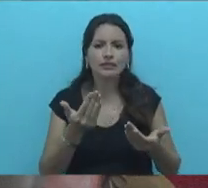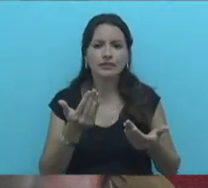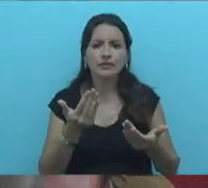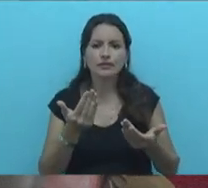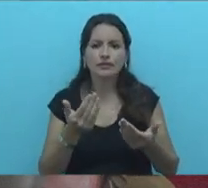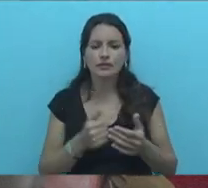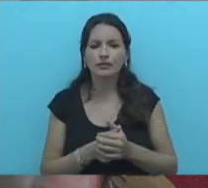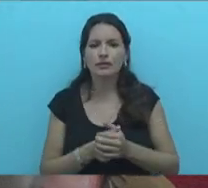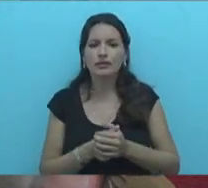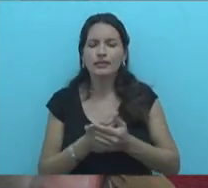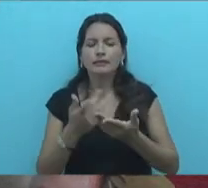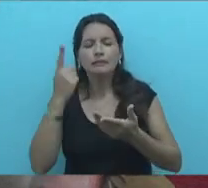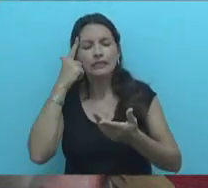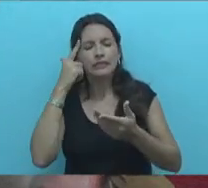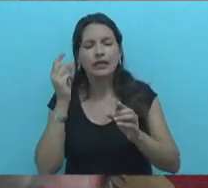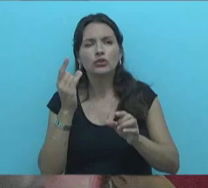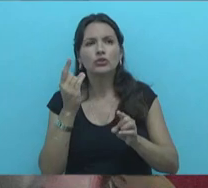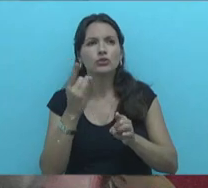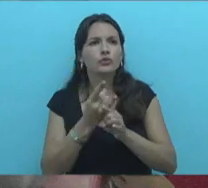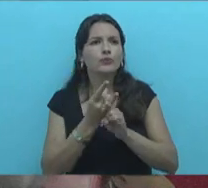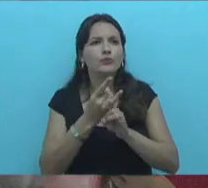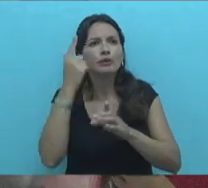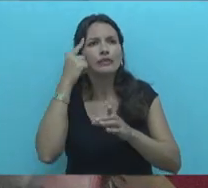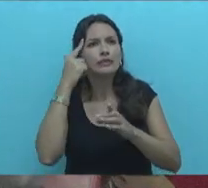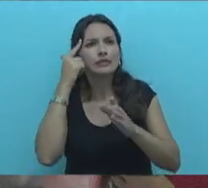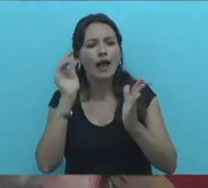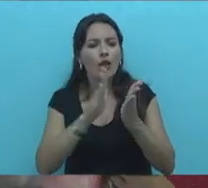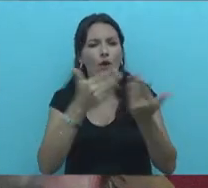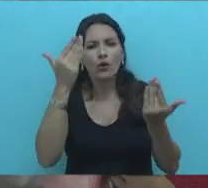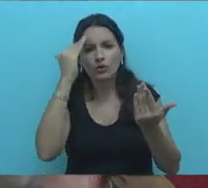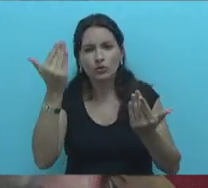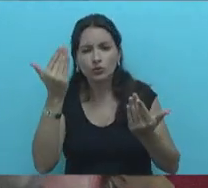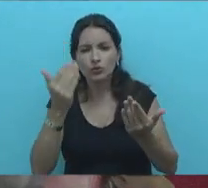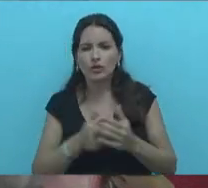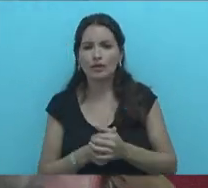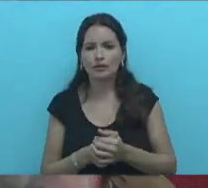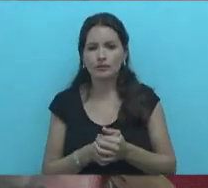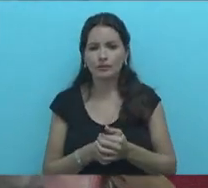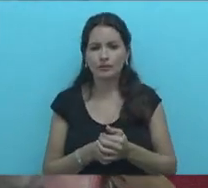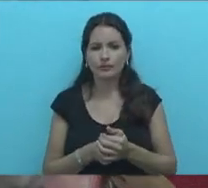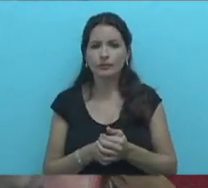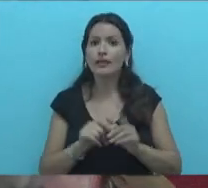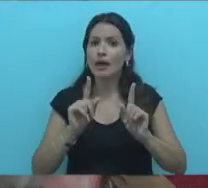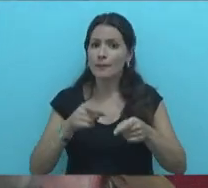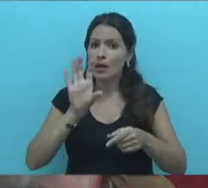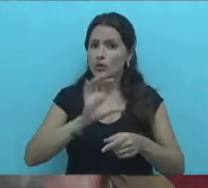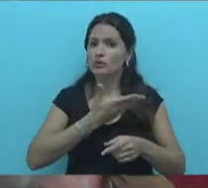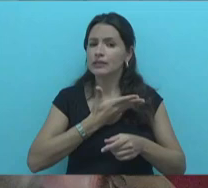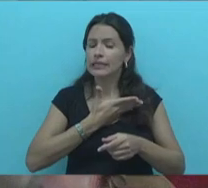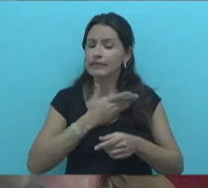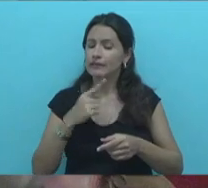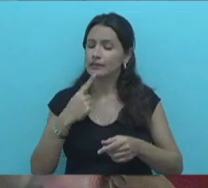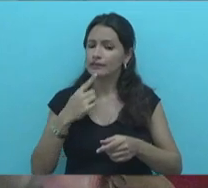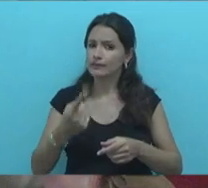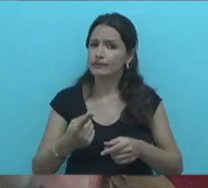nivel constitucional en la Nación y cuando se discuta la reforma constitucional en la provincia, también asegurar que